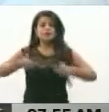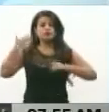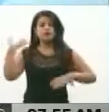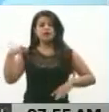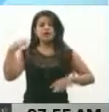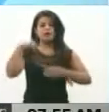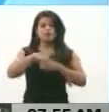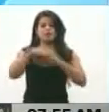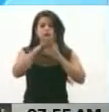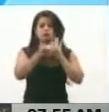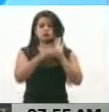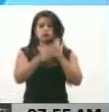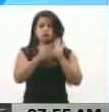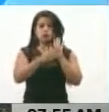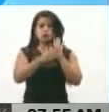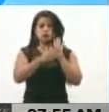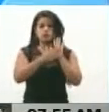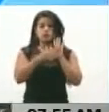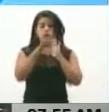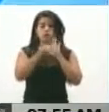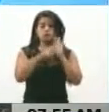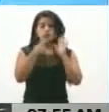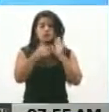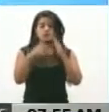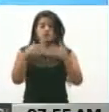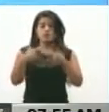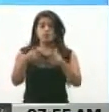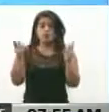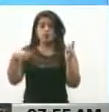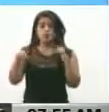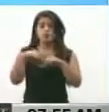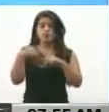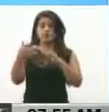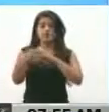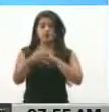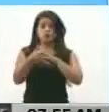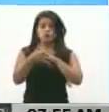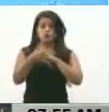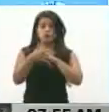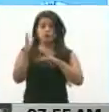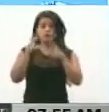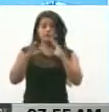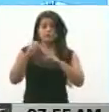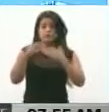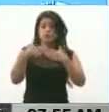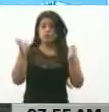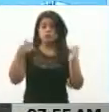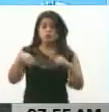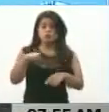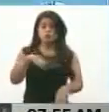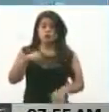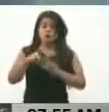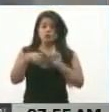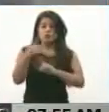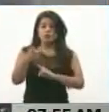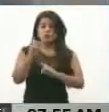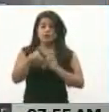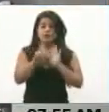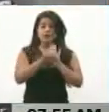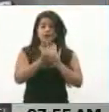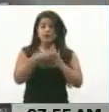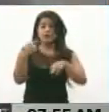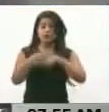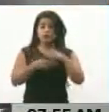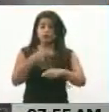nuestra constitución, que le da carácter público, le da interés público, la ciencia y la tecnología, y después tenemos nuestras leyes de